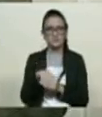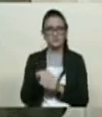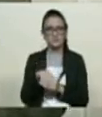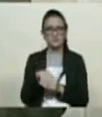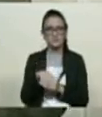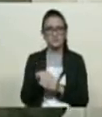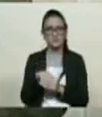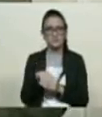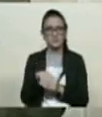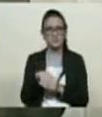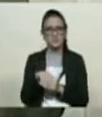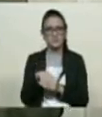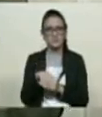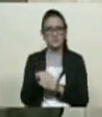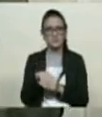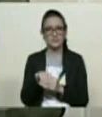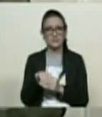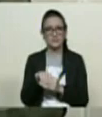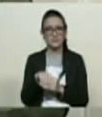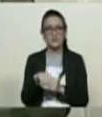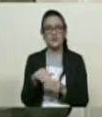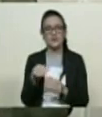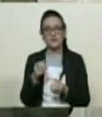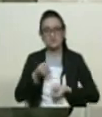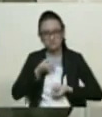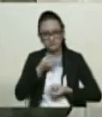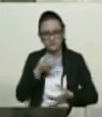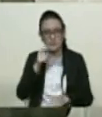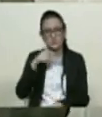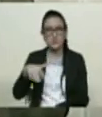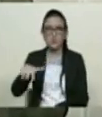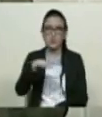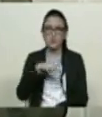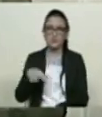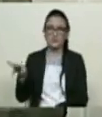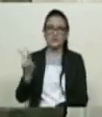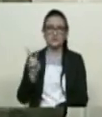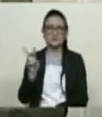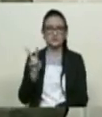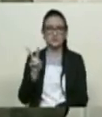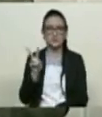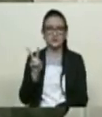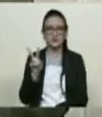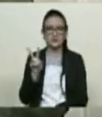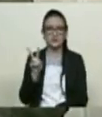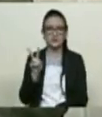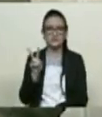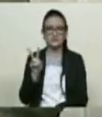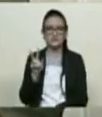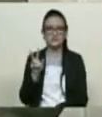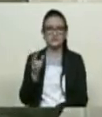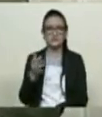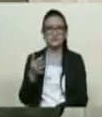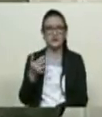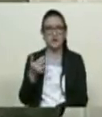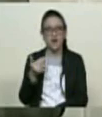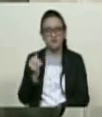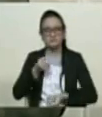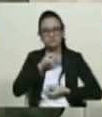puede contar el pueblo de Venezuela que tendremos una expresión